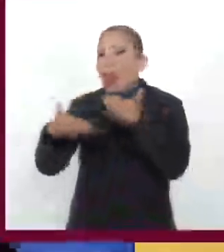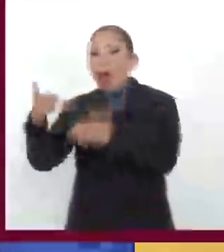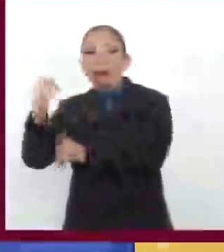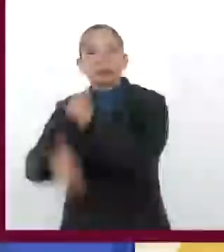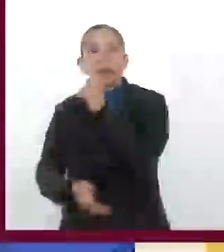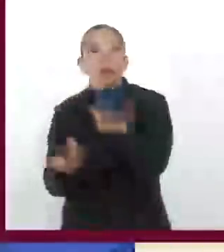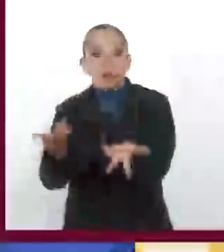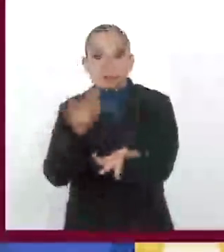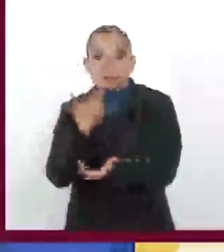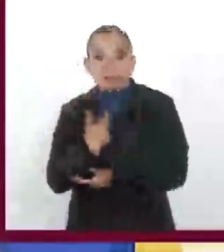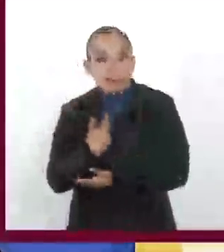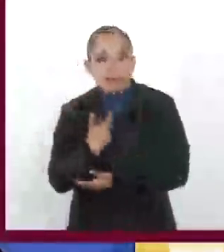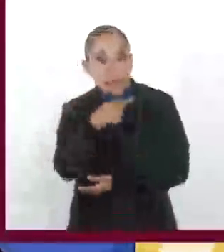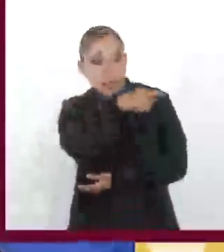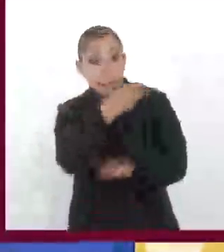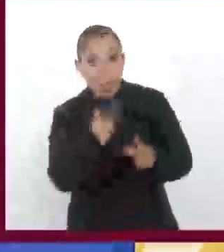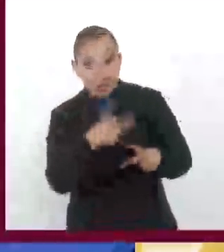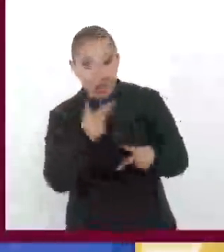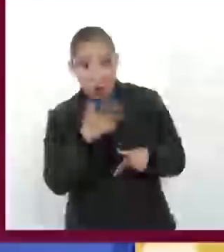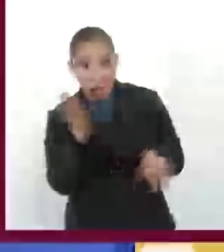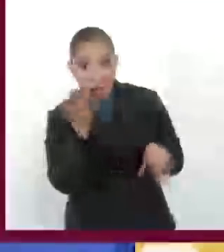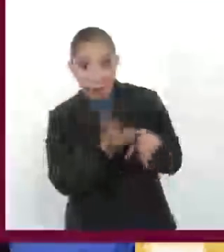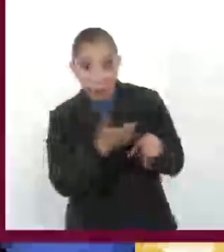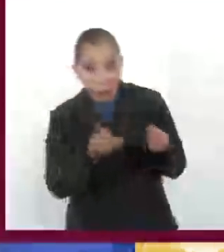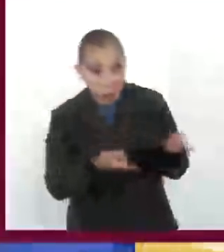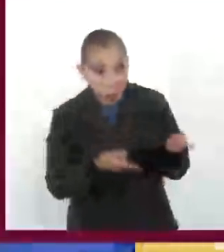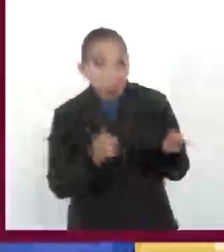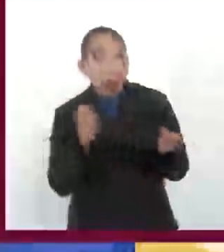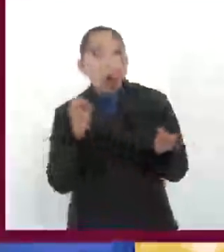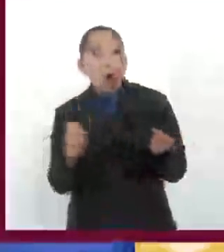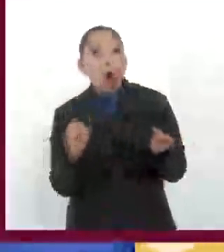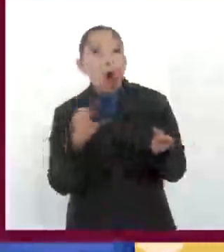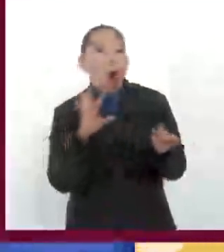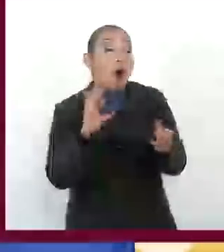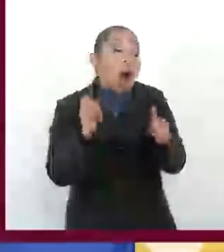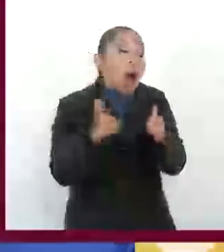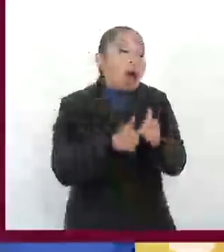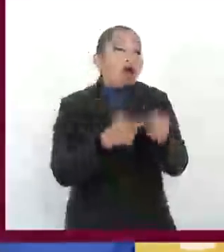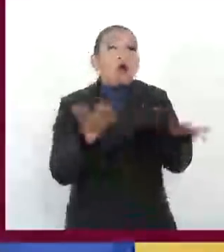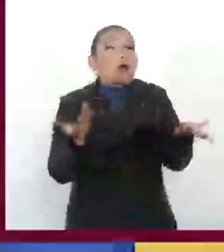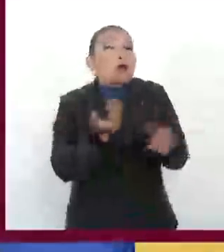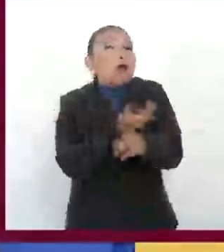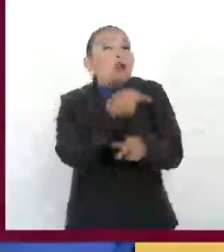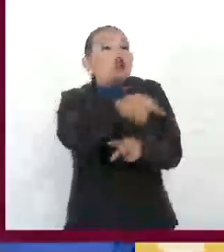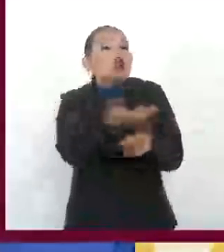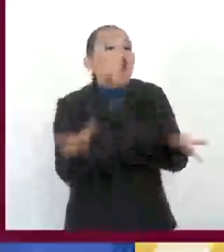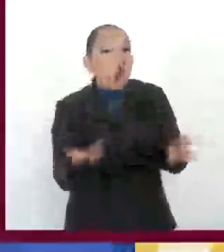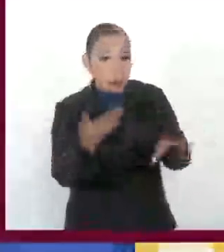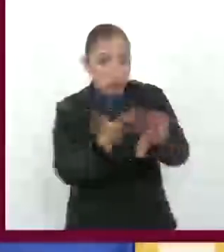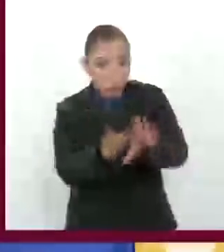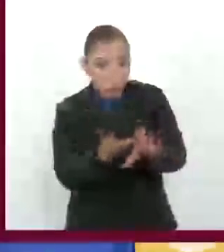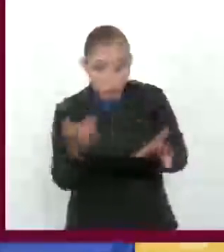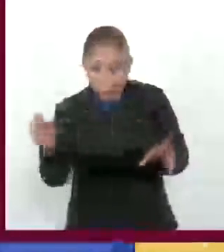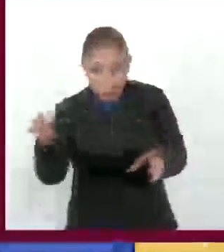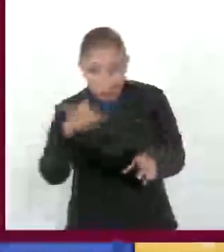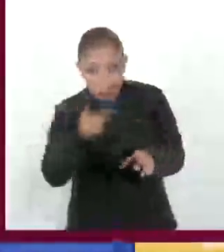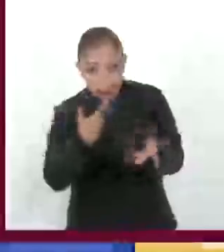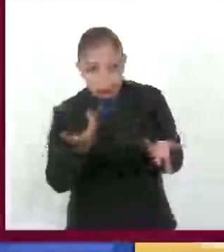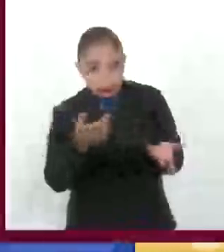cómo concluye. Si este servidor público es sujeto de sanción o va a tener algún tipo